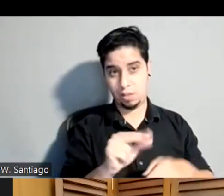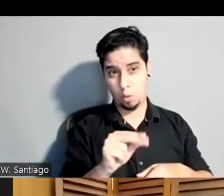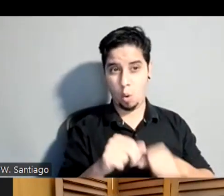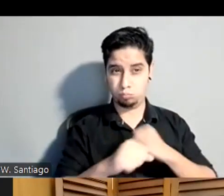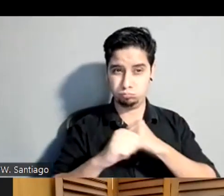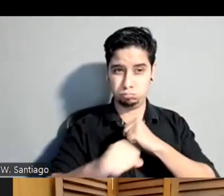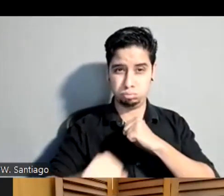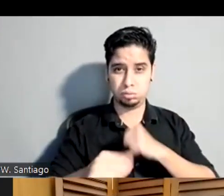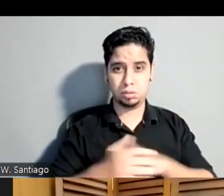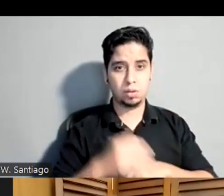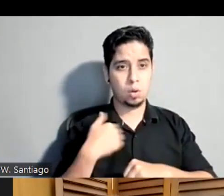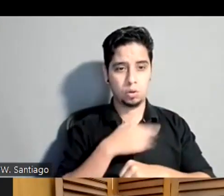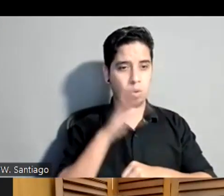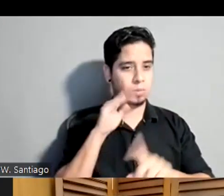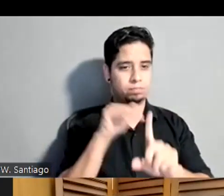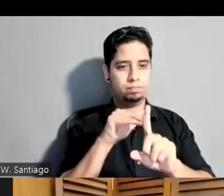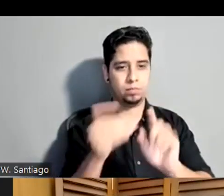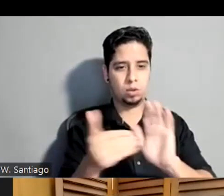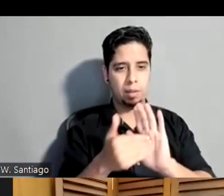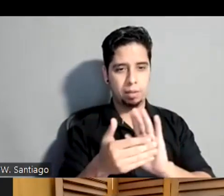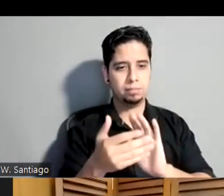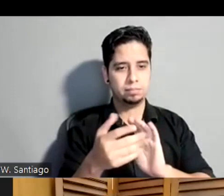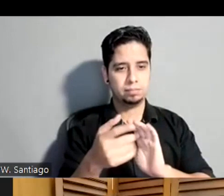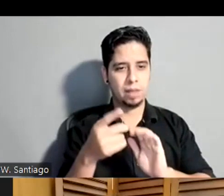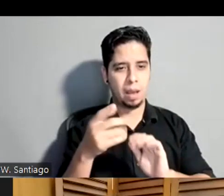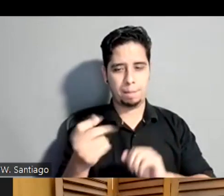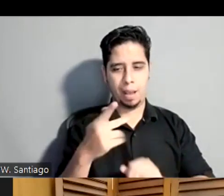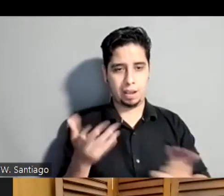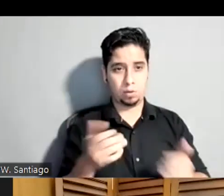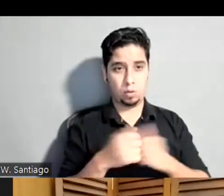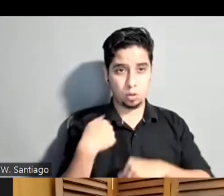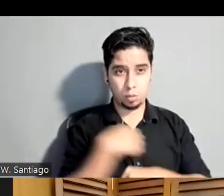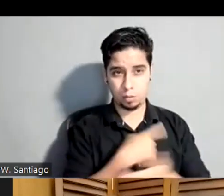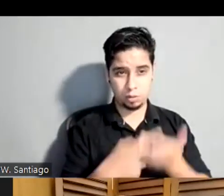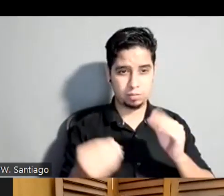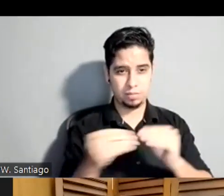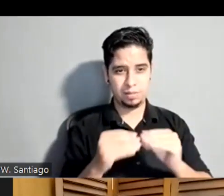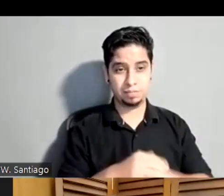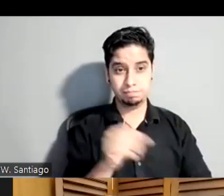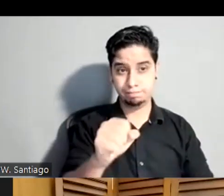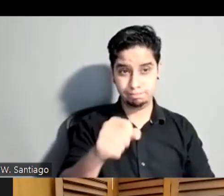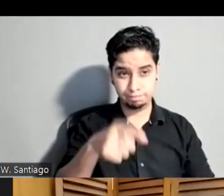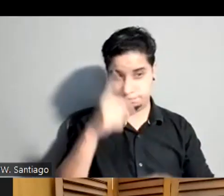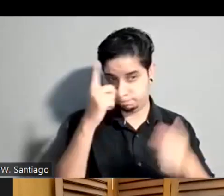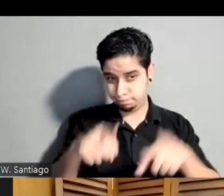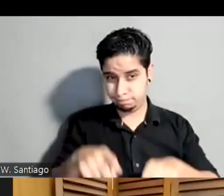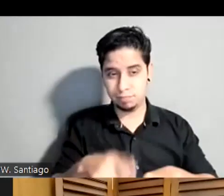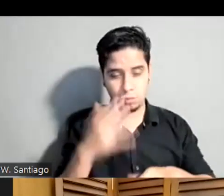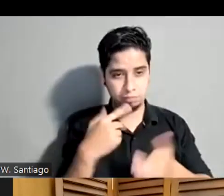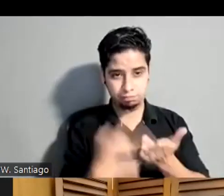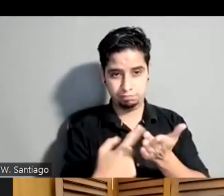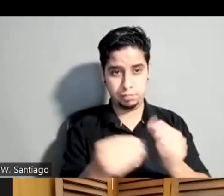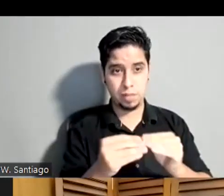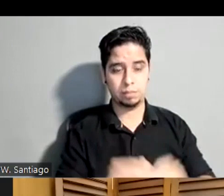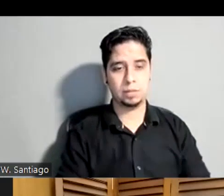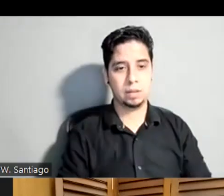más, mira, te vamos a emplazar. Vas a regresar al programa, ya tú verás. Dale. Hay que seguir hablando. Como ya